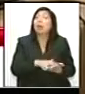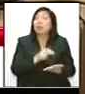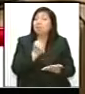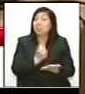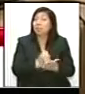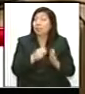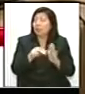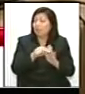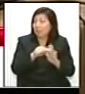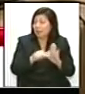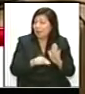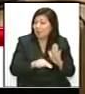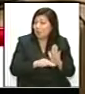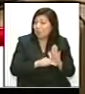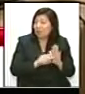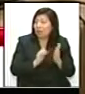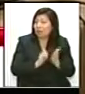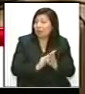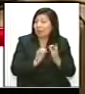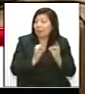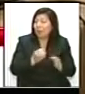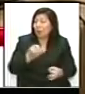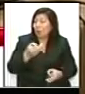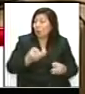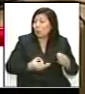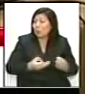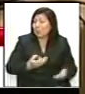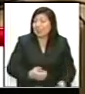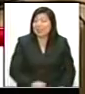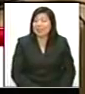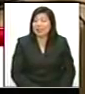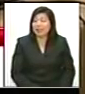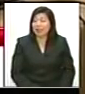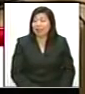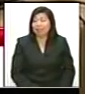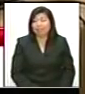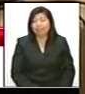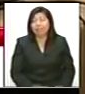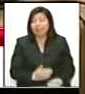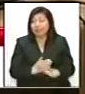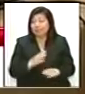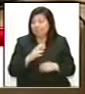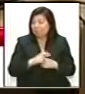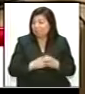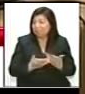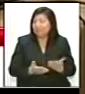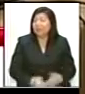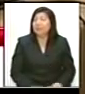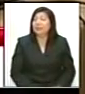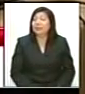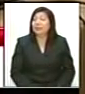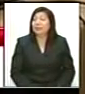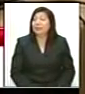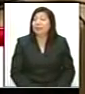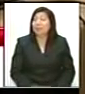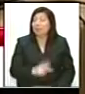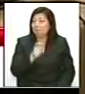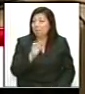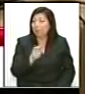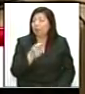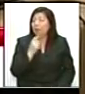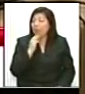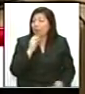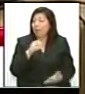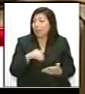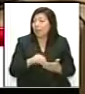de normas, que de verdad sí hacen justicia, ¿no?, al que defiende al país, al que defiende a los peruanos, hay que